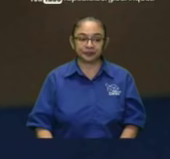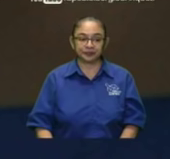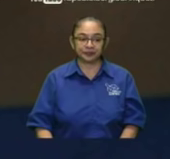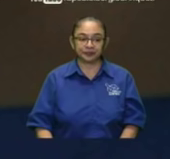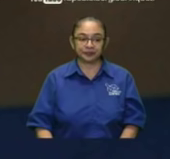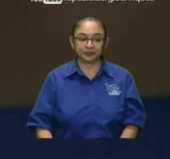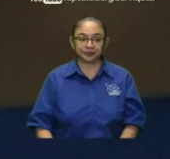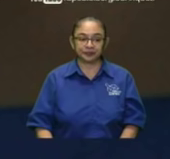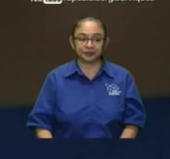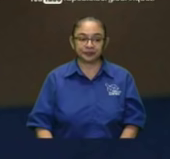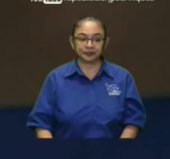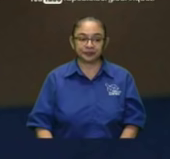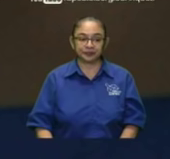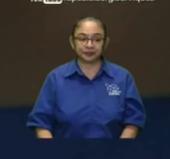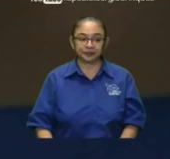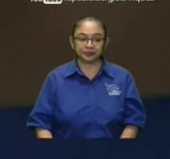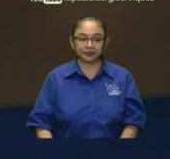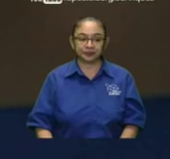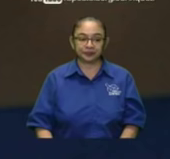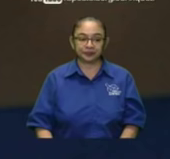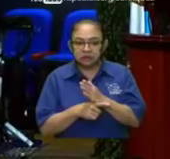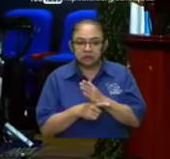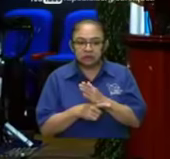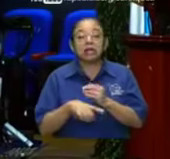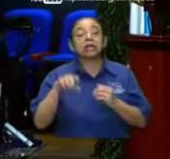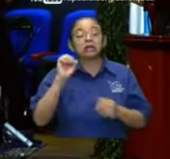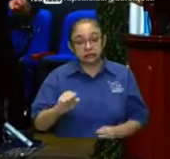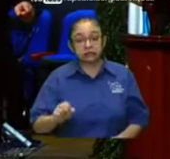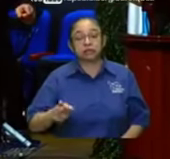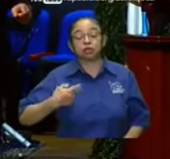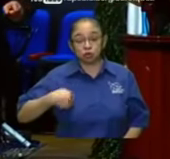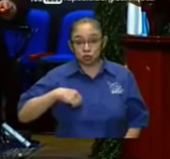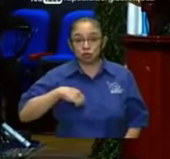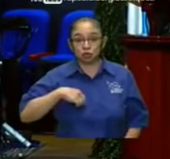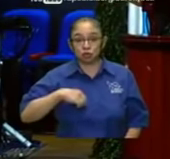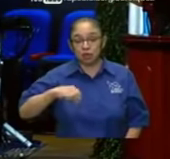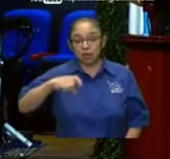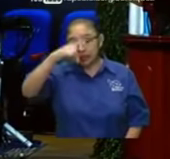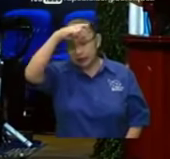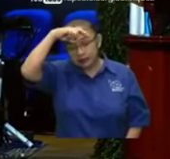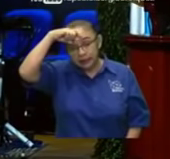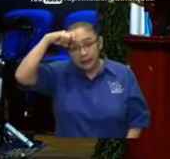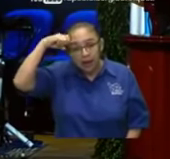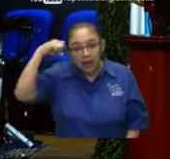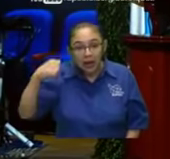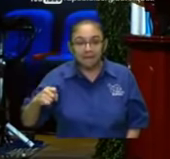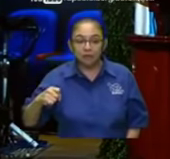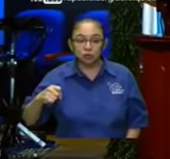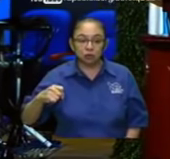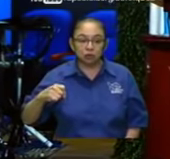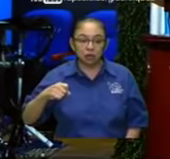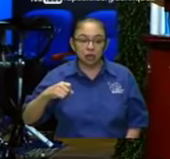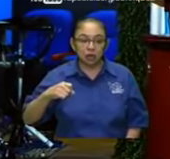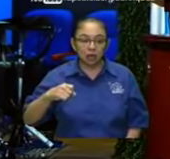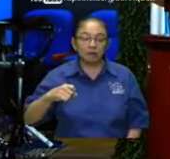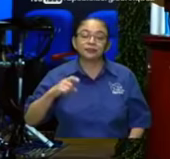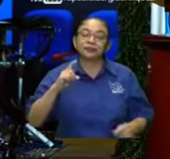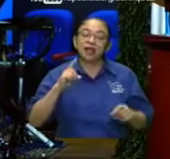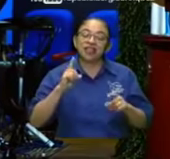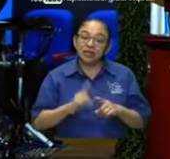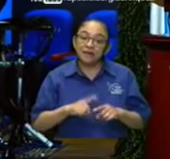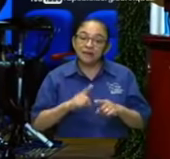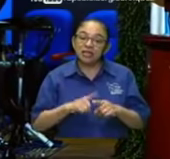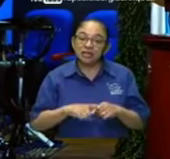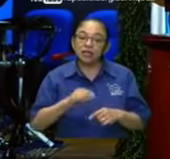con su jefe. Hermano, no podemos tener prejuicios si somos trabajadores. Si trabajamos dependiendo de